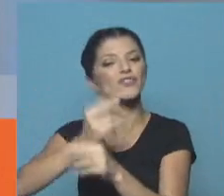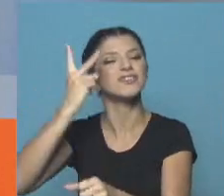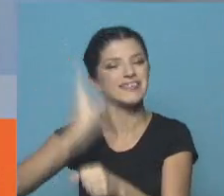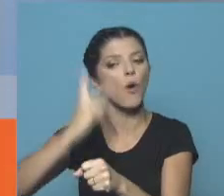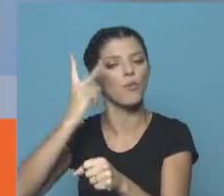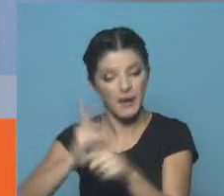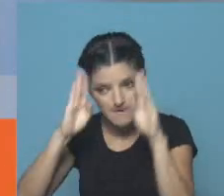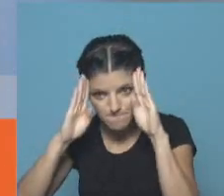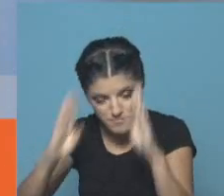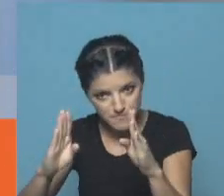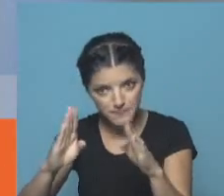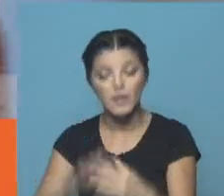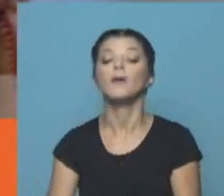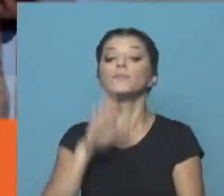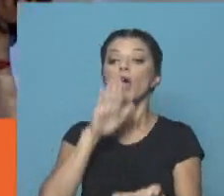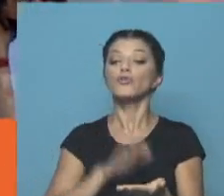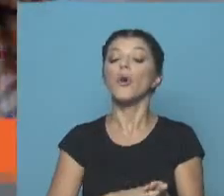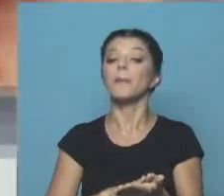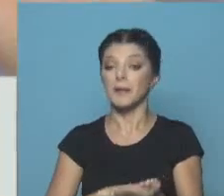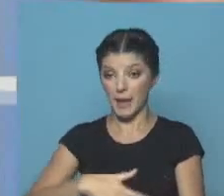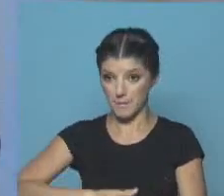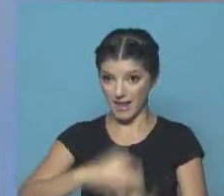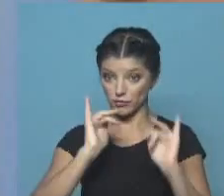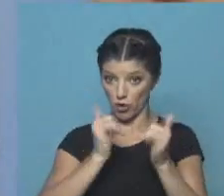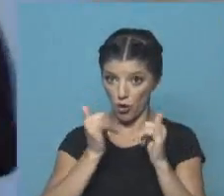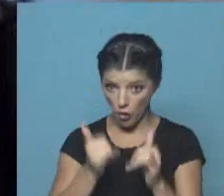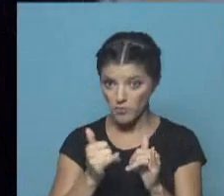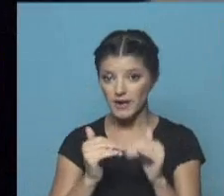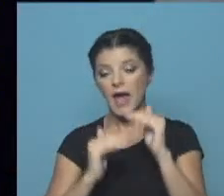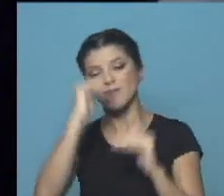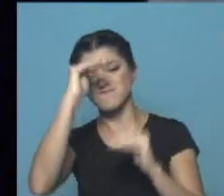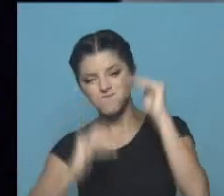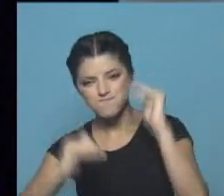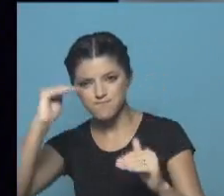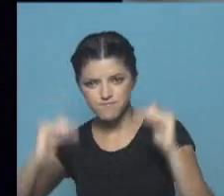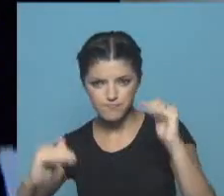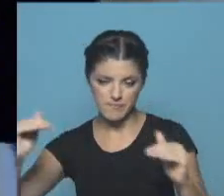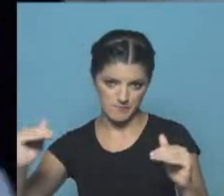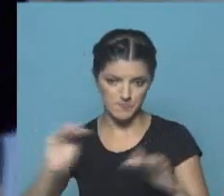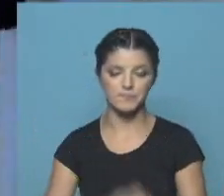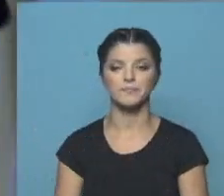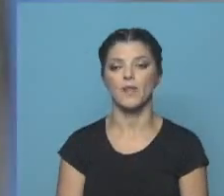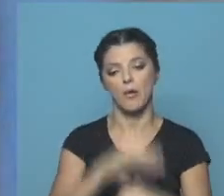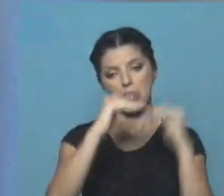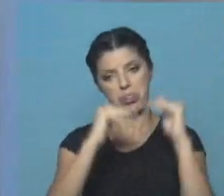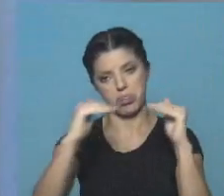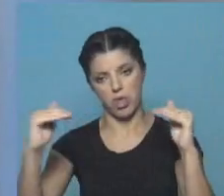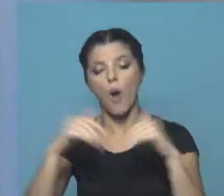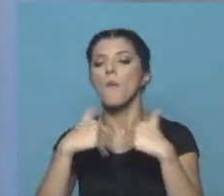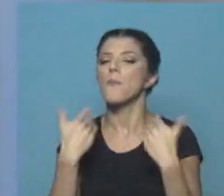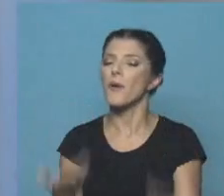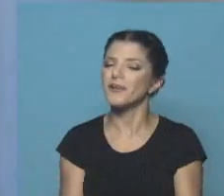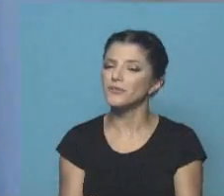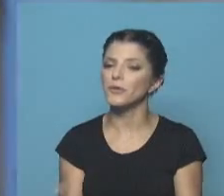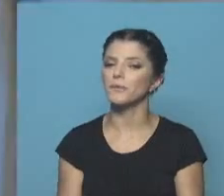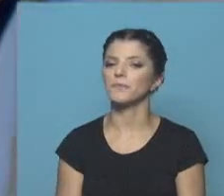Y el embarazo adolescente, por ejemplo, sigue siendo estable, baja un poco, sube un poco, es estable. Por esto que hay que